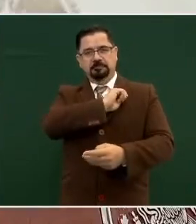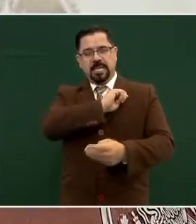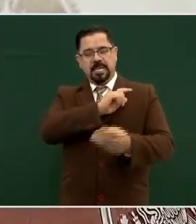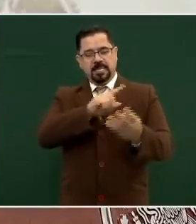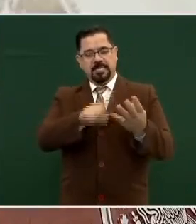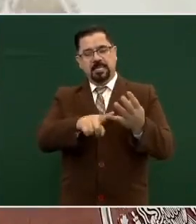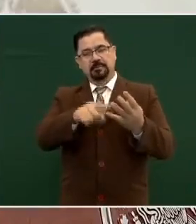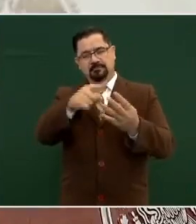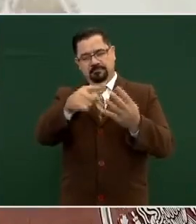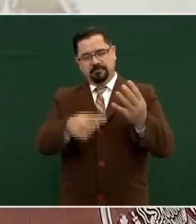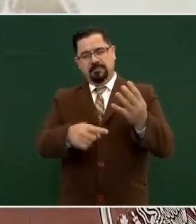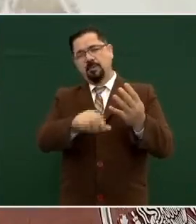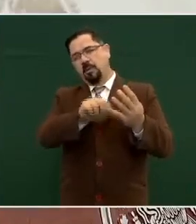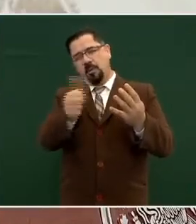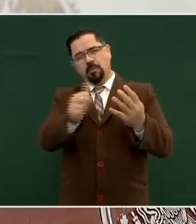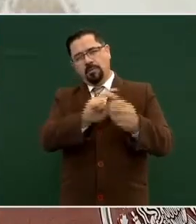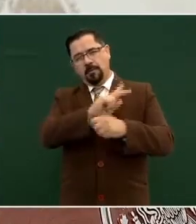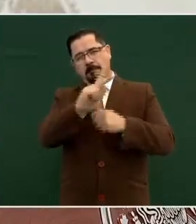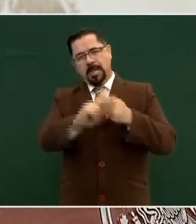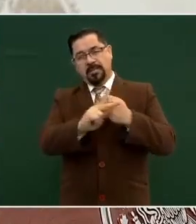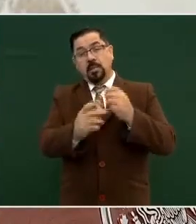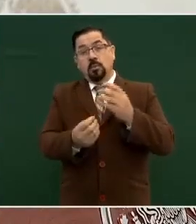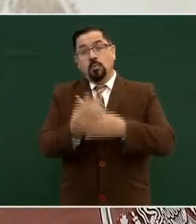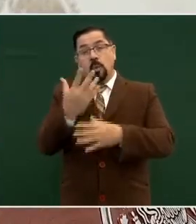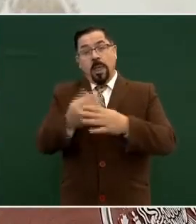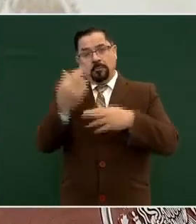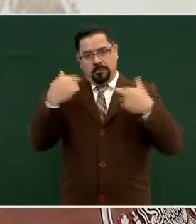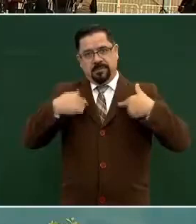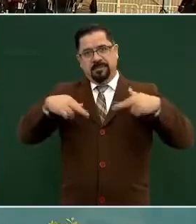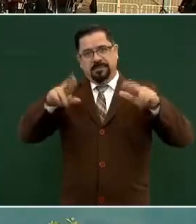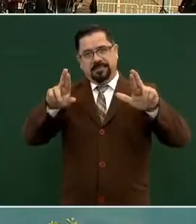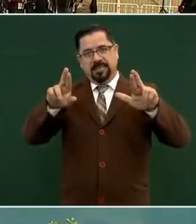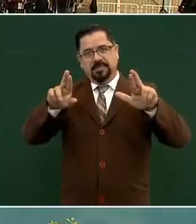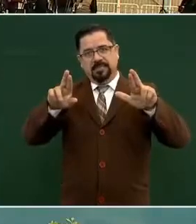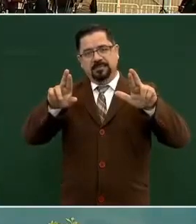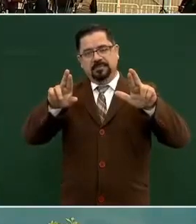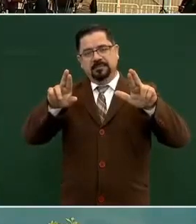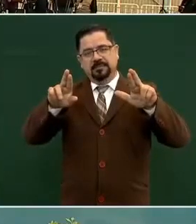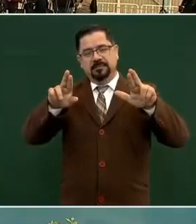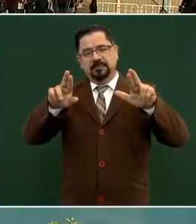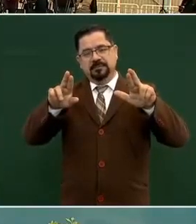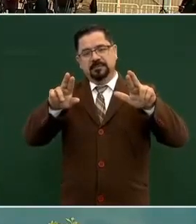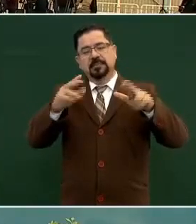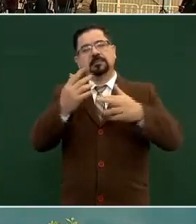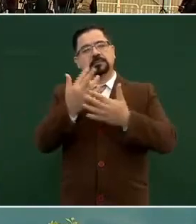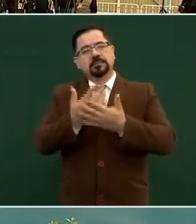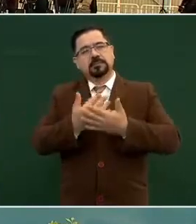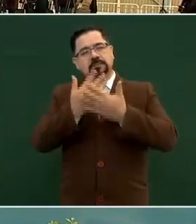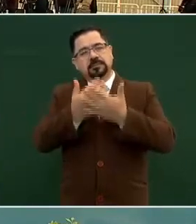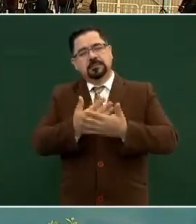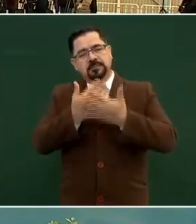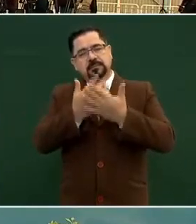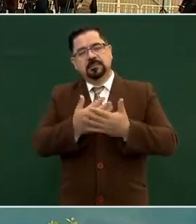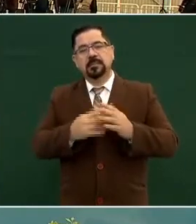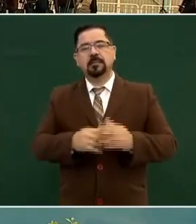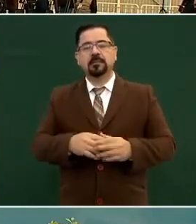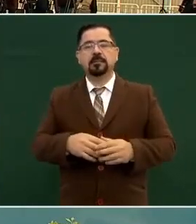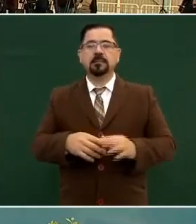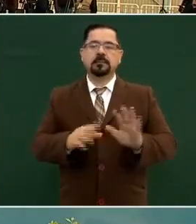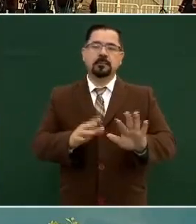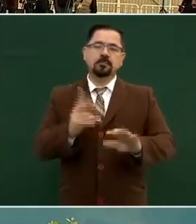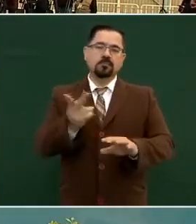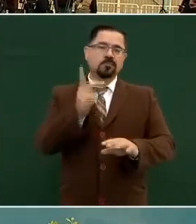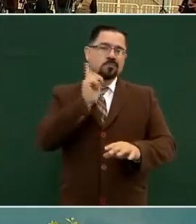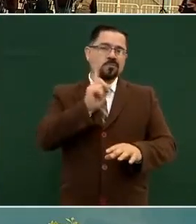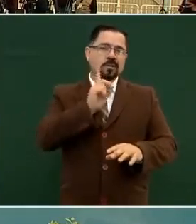y otros países, de los nuevos embajadores. Pero vamos a esperarnos. Pero ella, usted no le